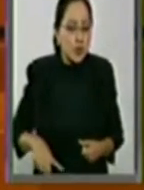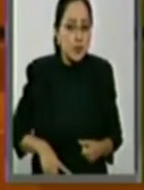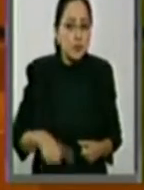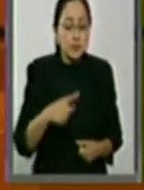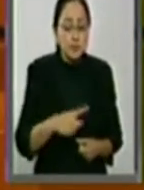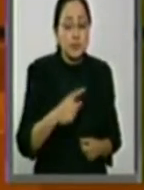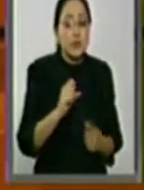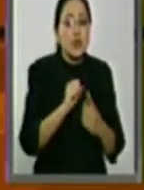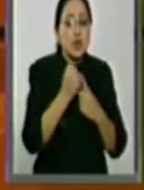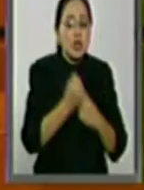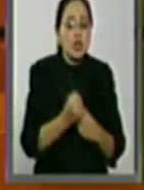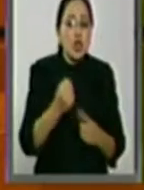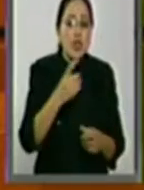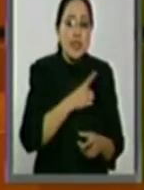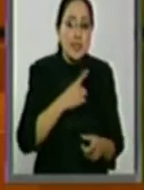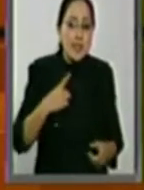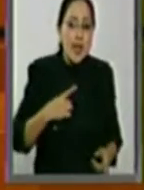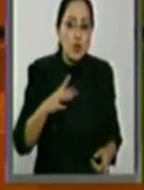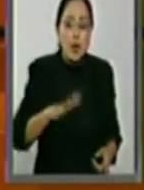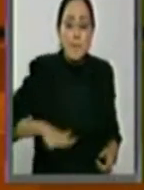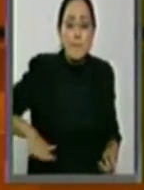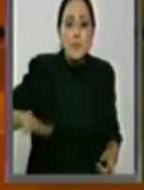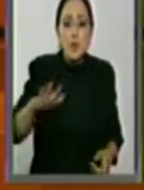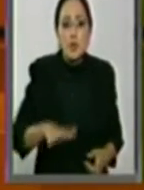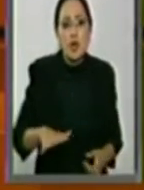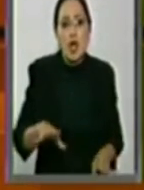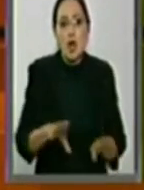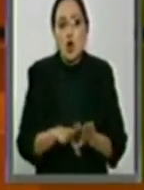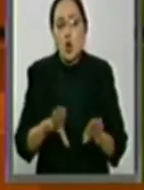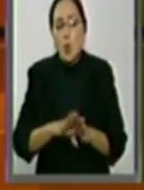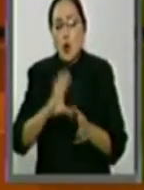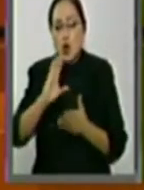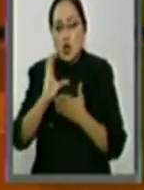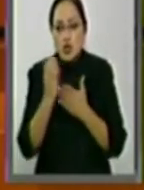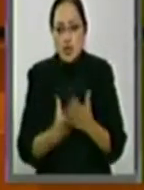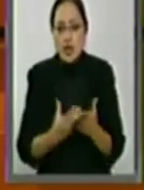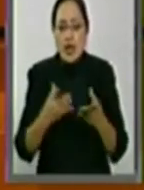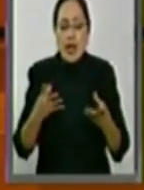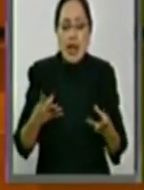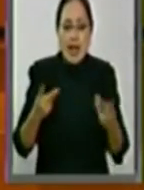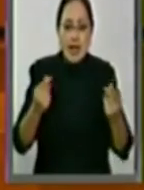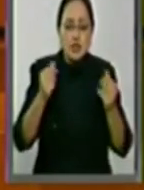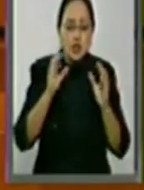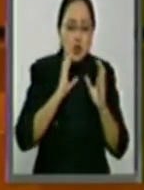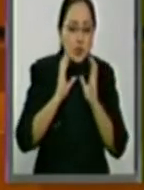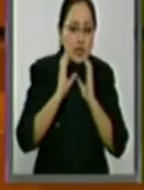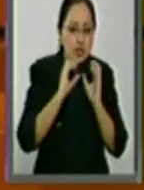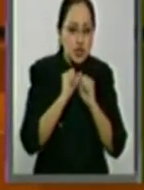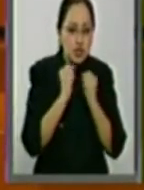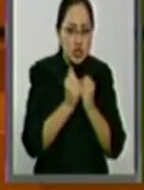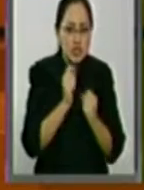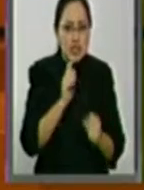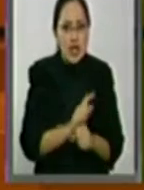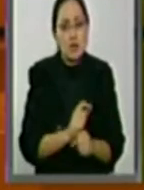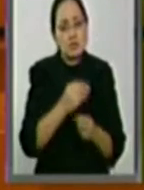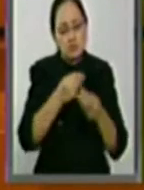deuda pública y condiciones de contratación y gastos de comunicación social, entre otros